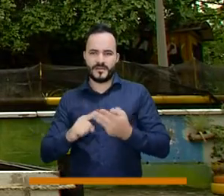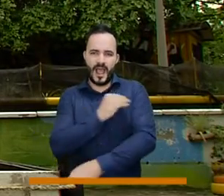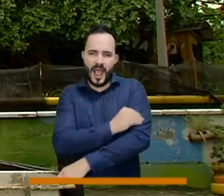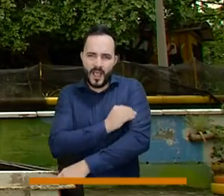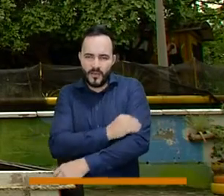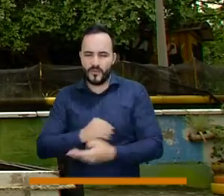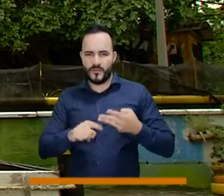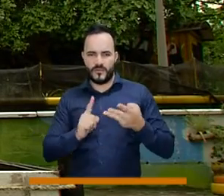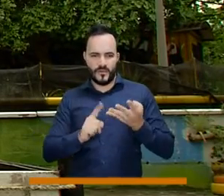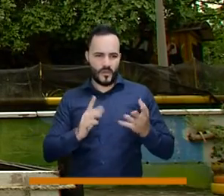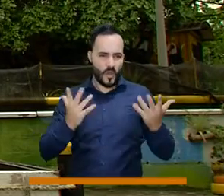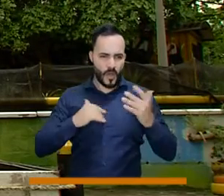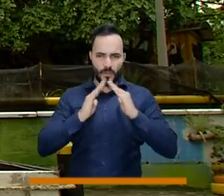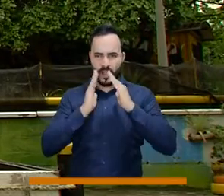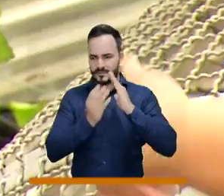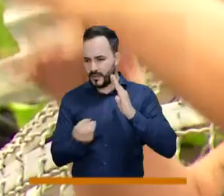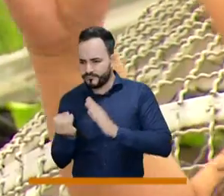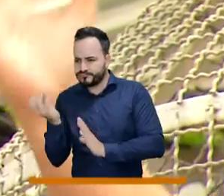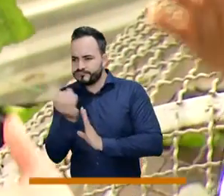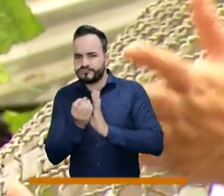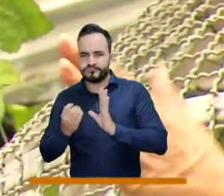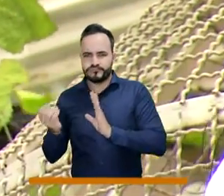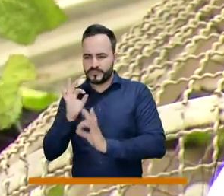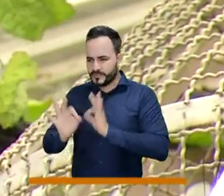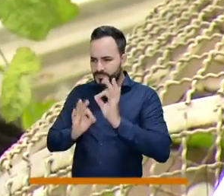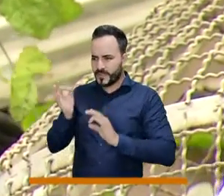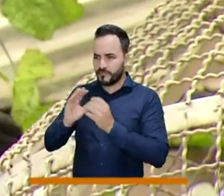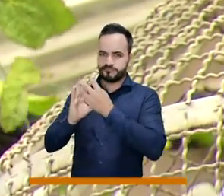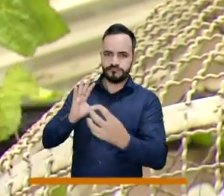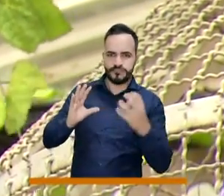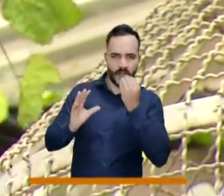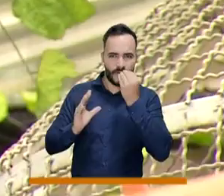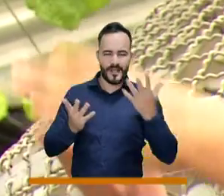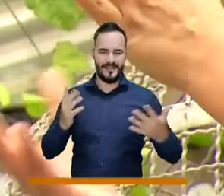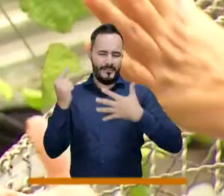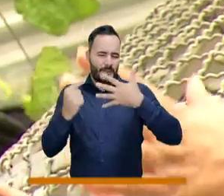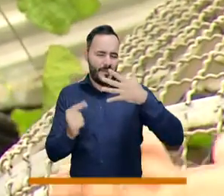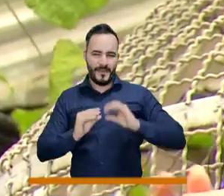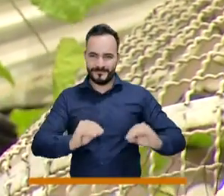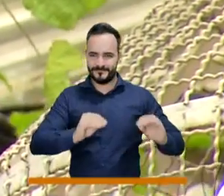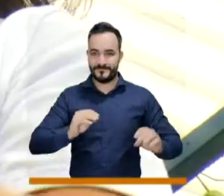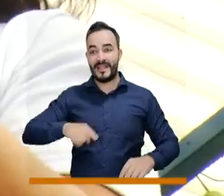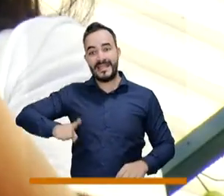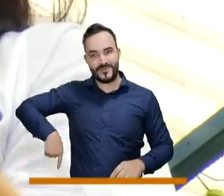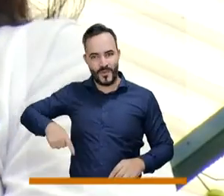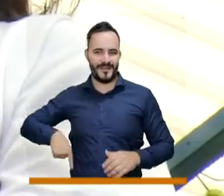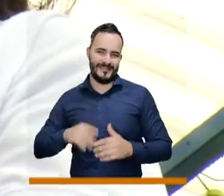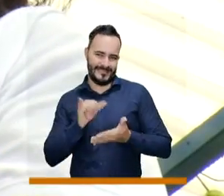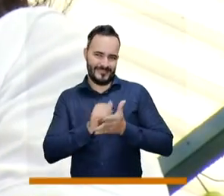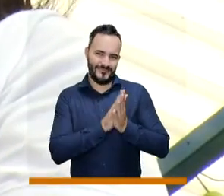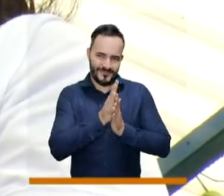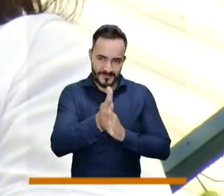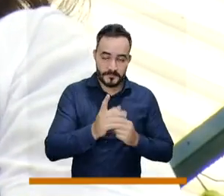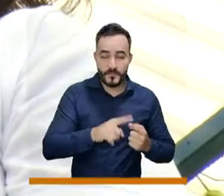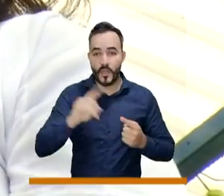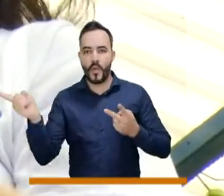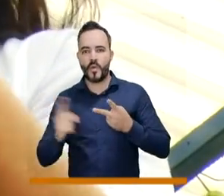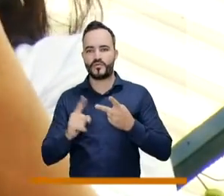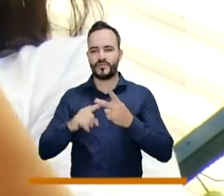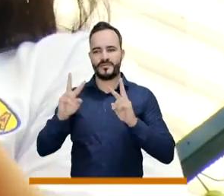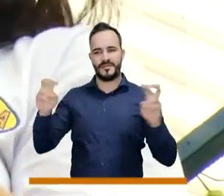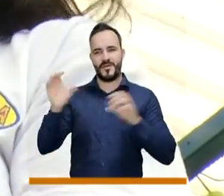alcohol, cómo cultivar en la huerta, y hacemos pues el recorrido en Moravia. Y ya la línea que te decía ahorita, pues como de la escuela también,